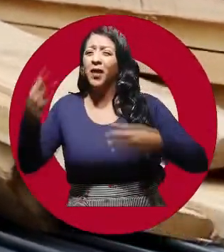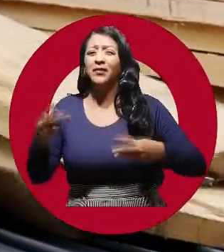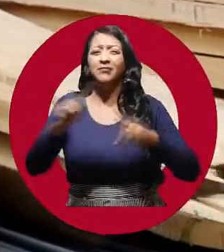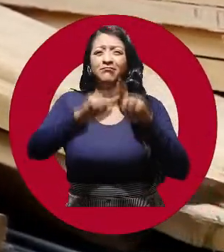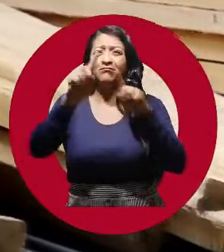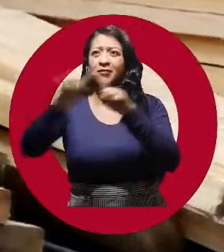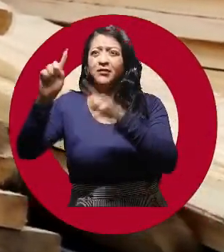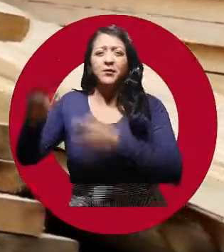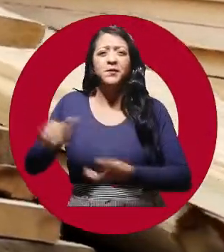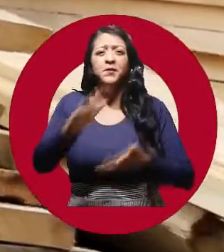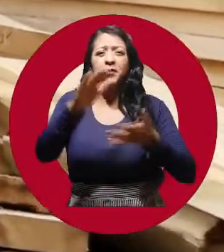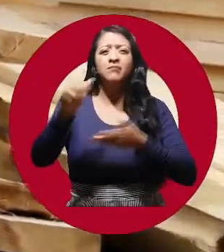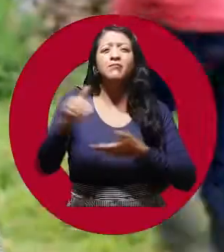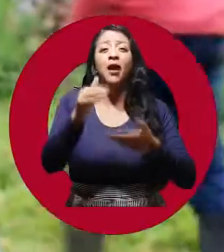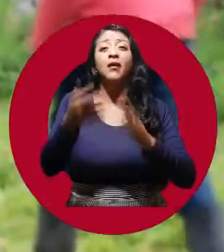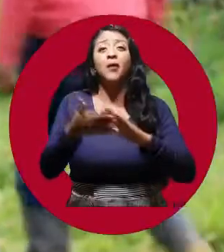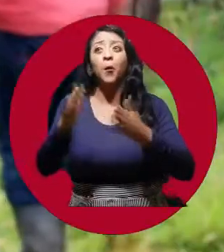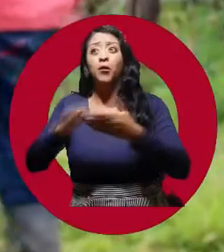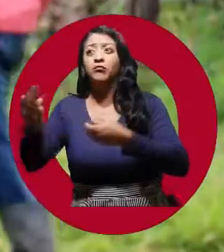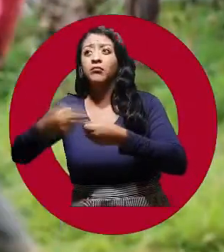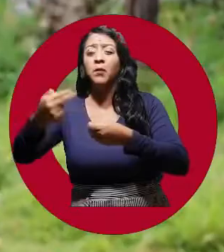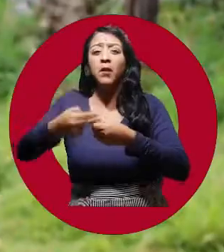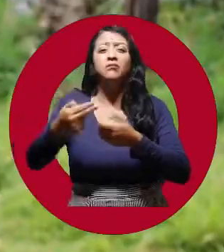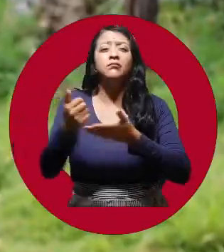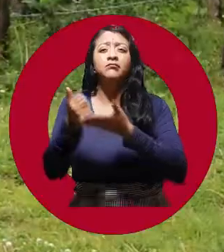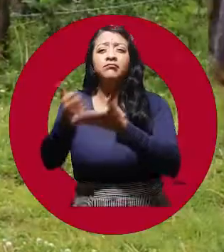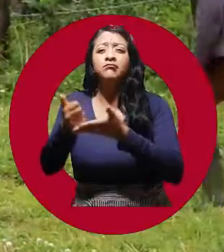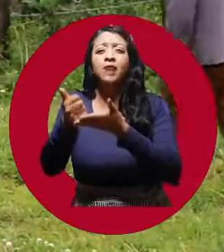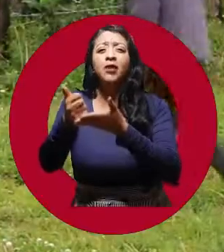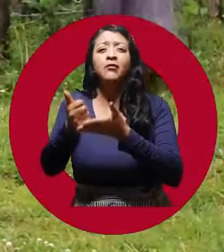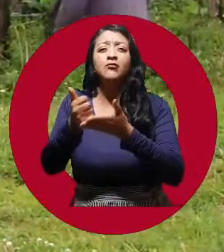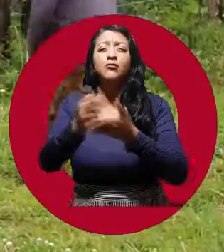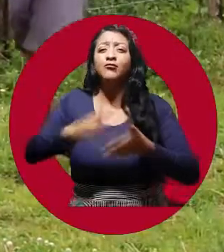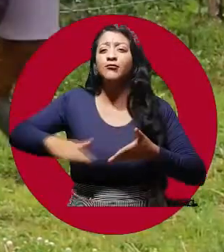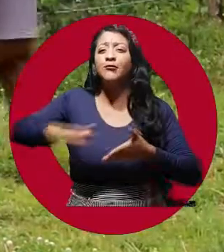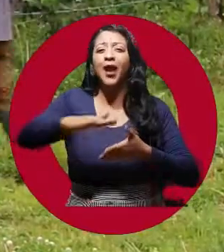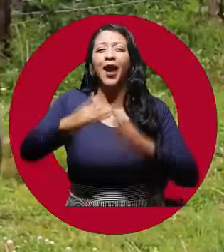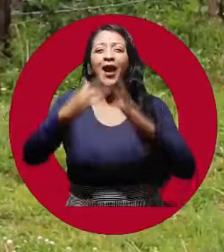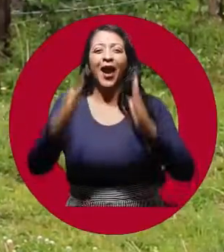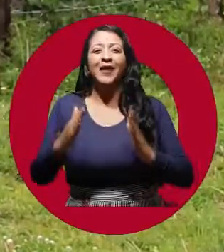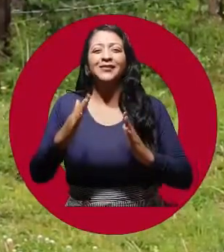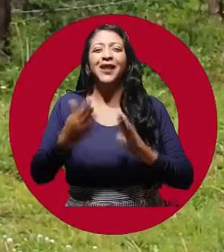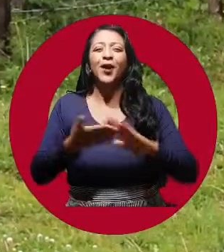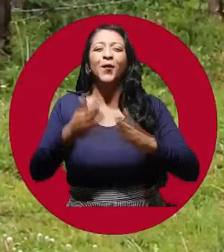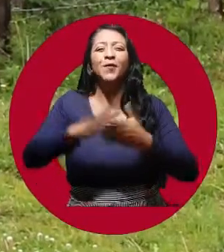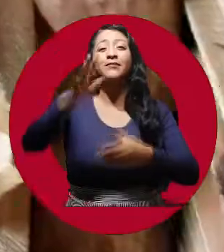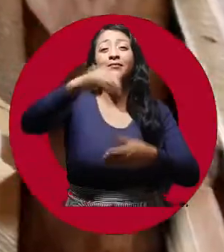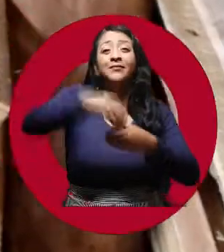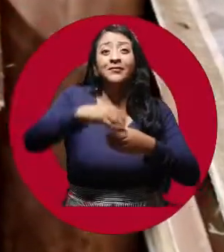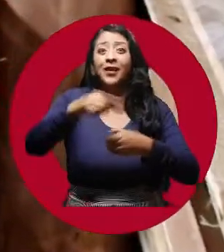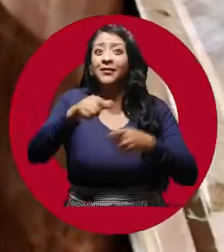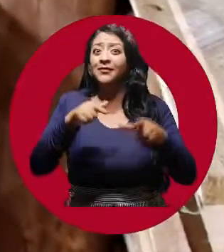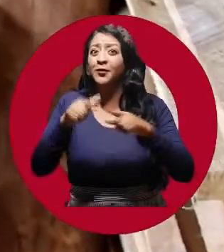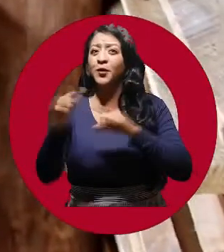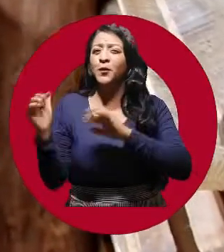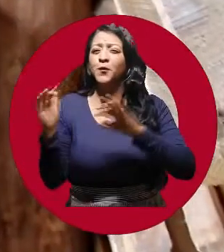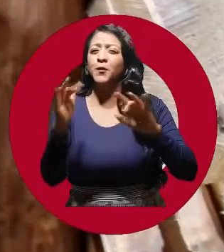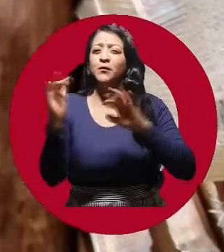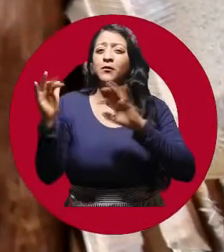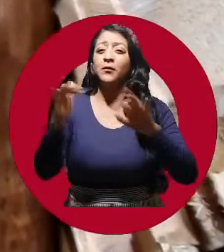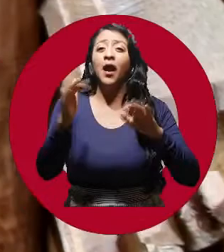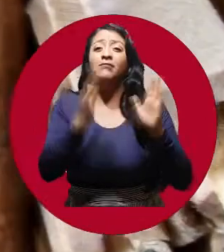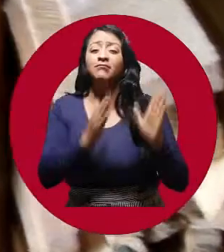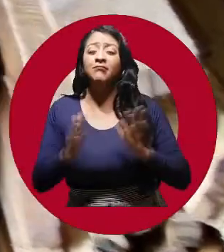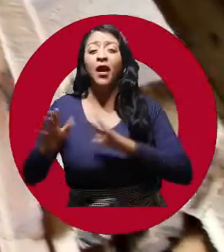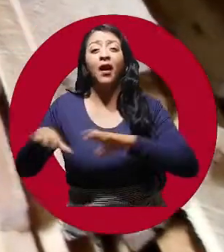materiales y la importante y activa participación de la comunidad ayudarán muy pronto a terminar esta casa comunal, que será un espacio apropiado para